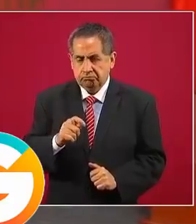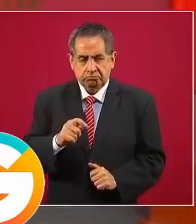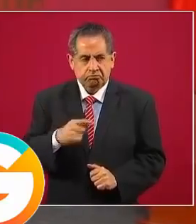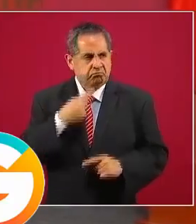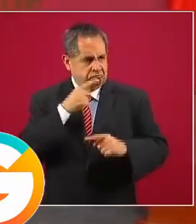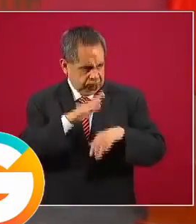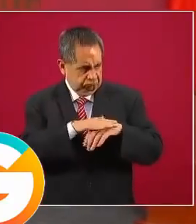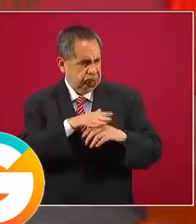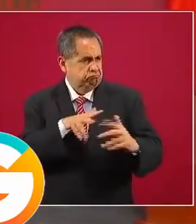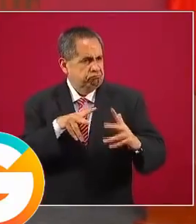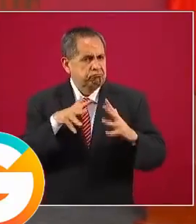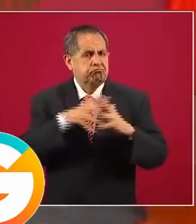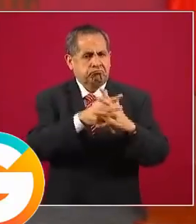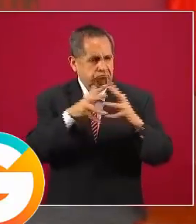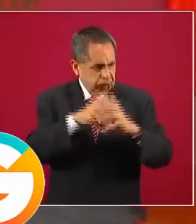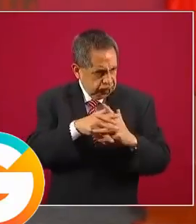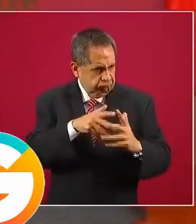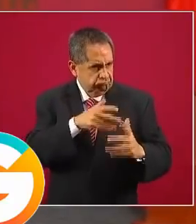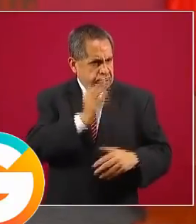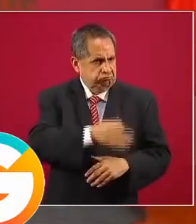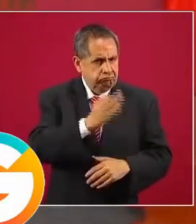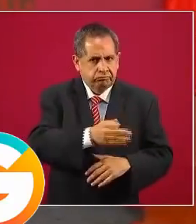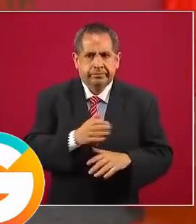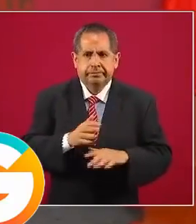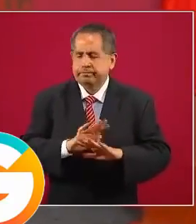declarar la guerra.